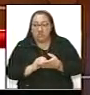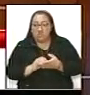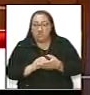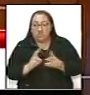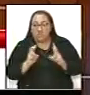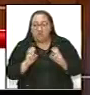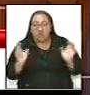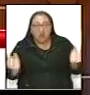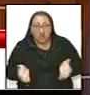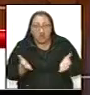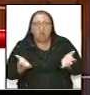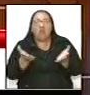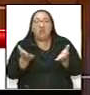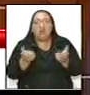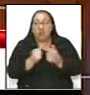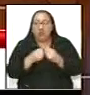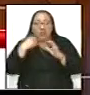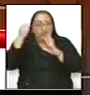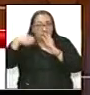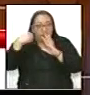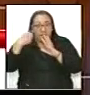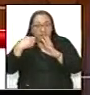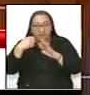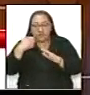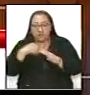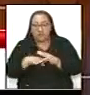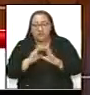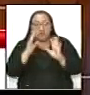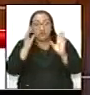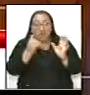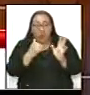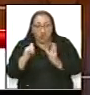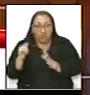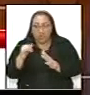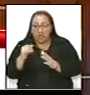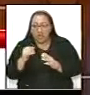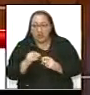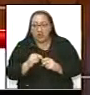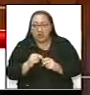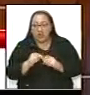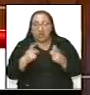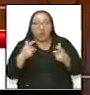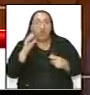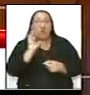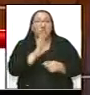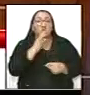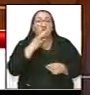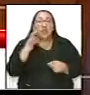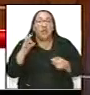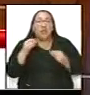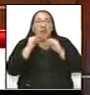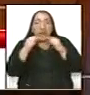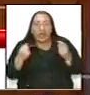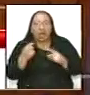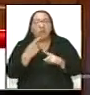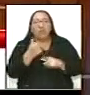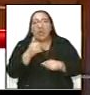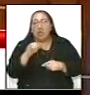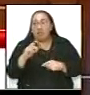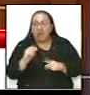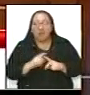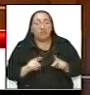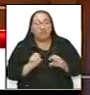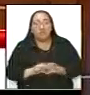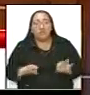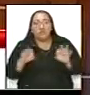de la promoción de la cinematografía y la audiovisual en lenguas originarias, con además